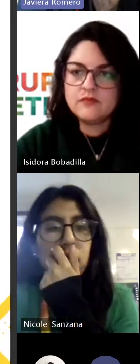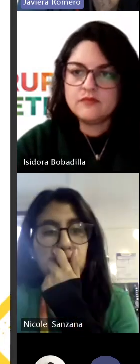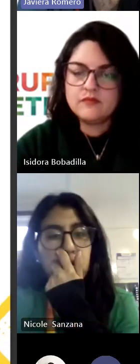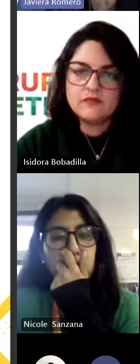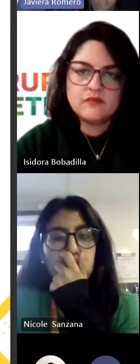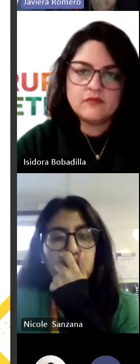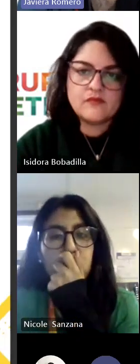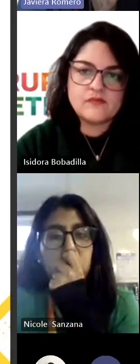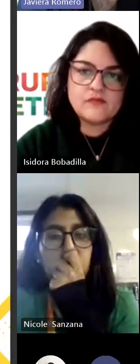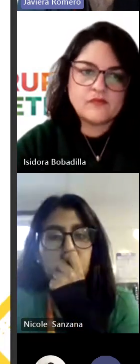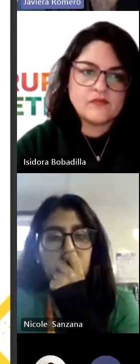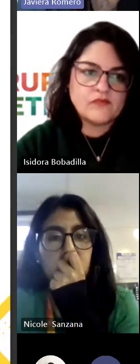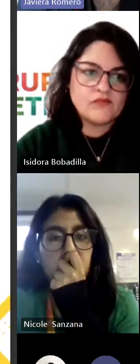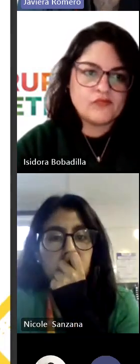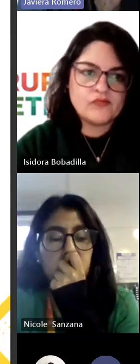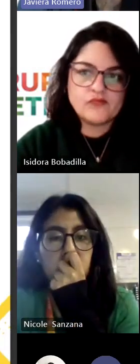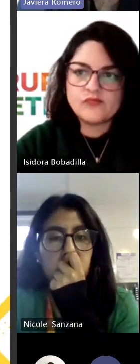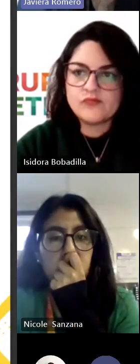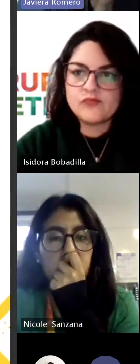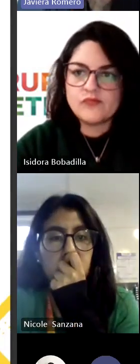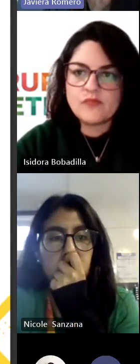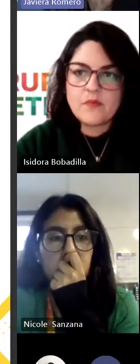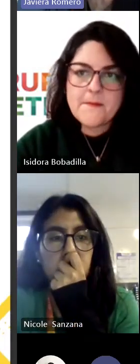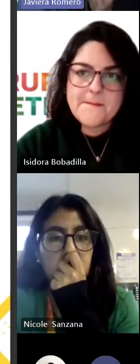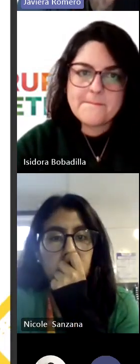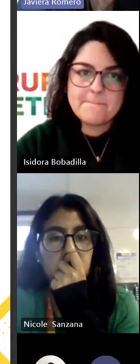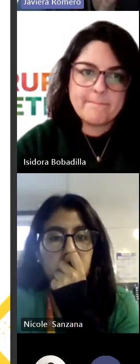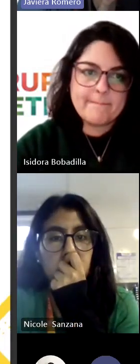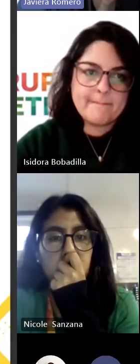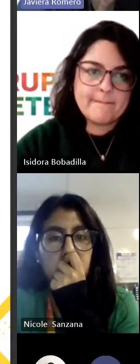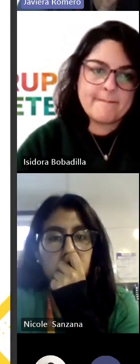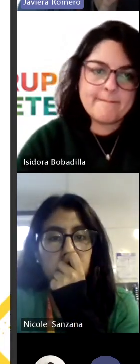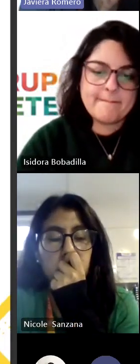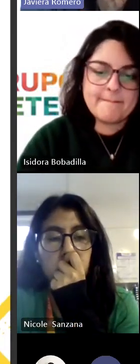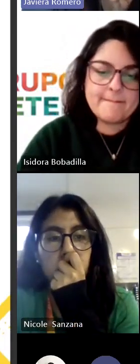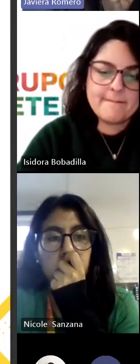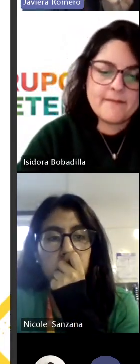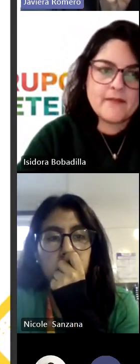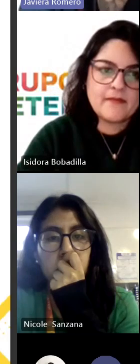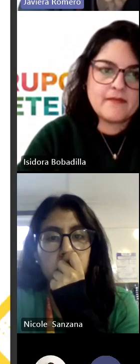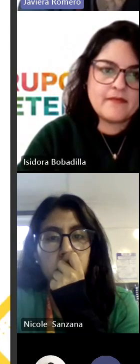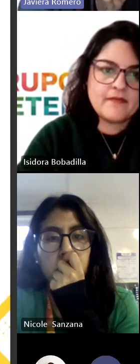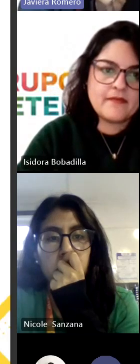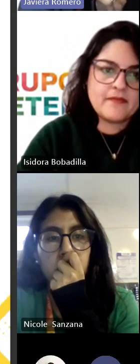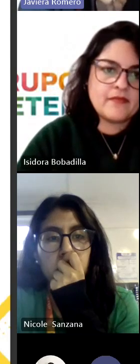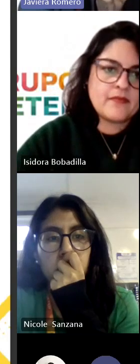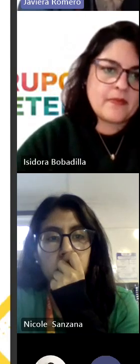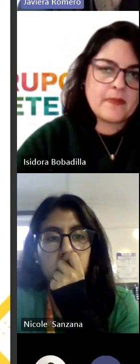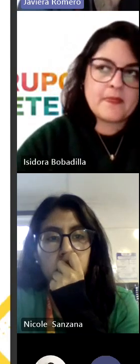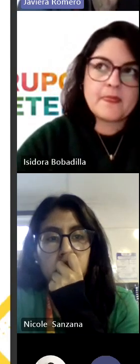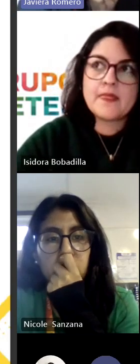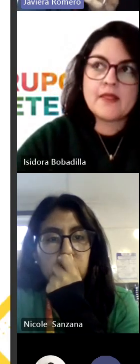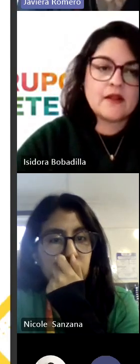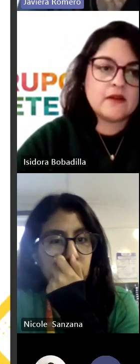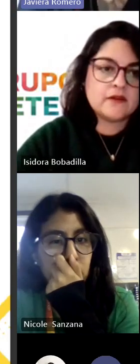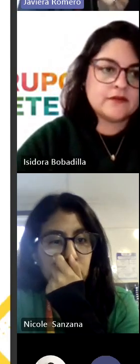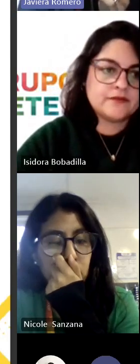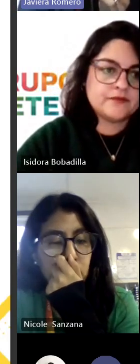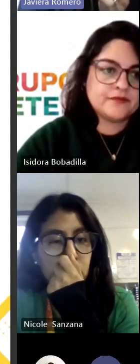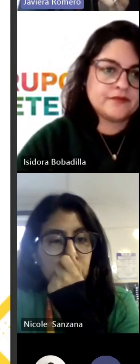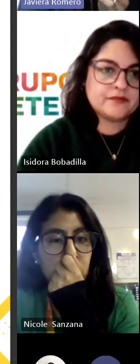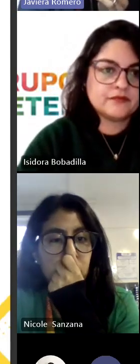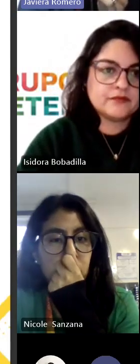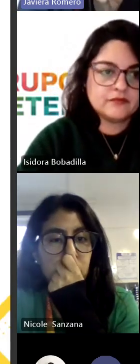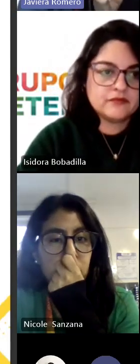para poder afrontar situaciones que puedan afectar la salud mental. El apoyo de la familia también es fundamental, tener una